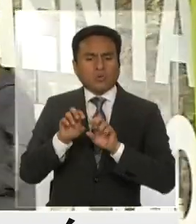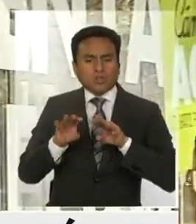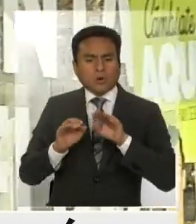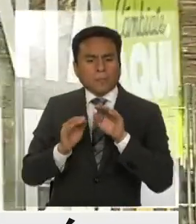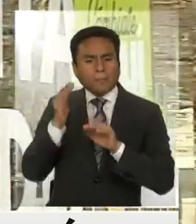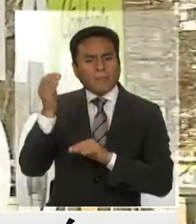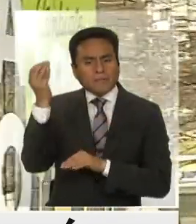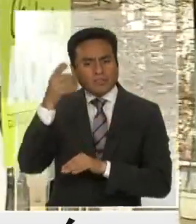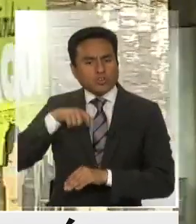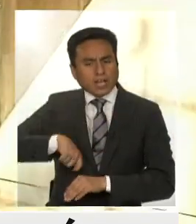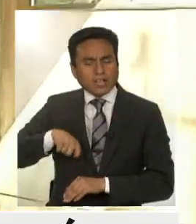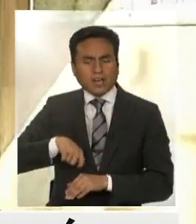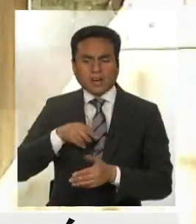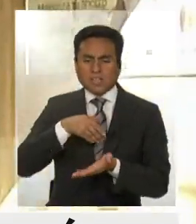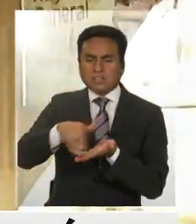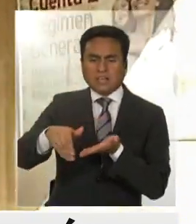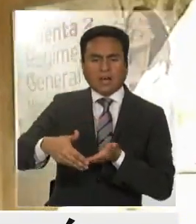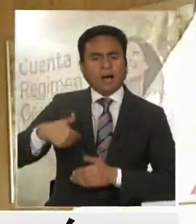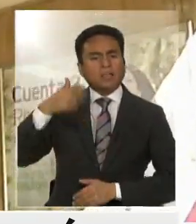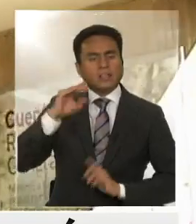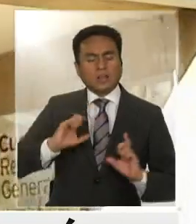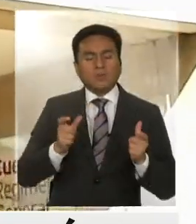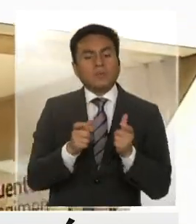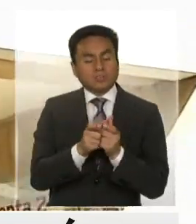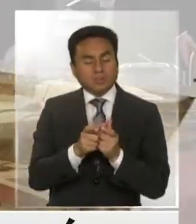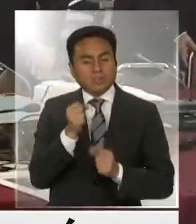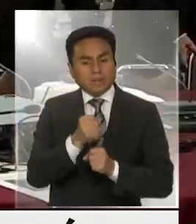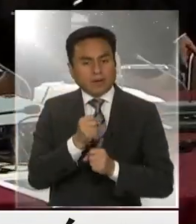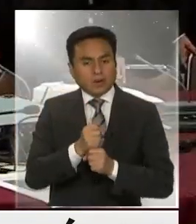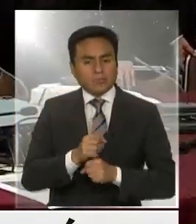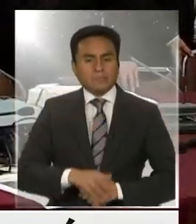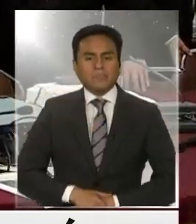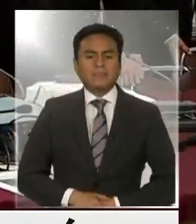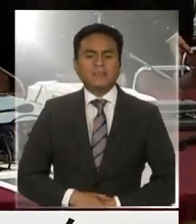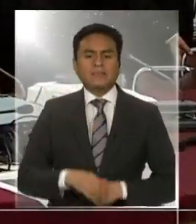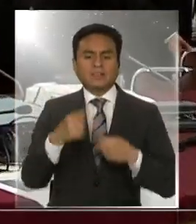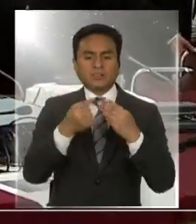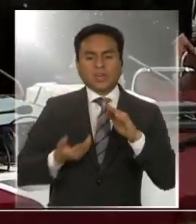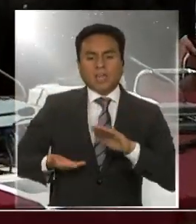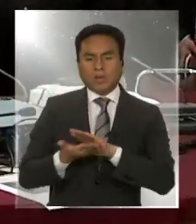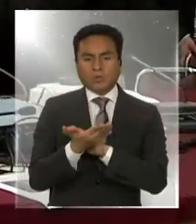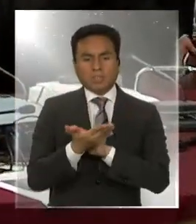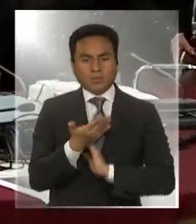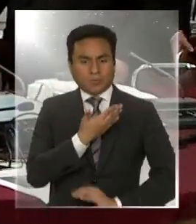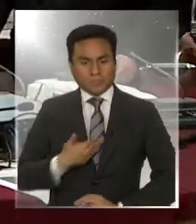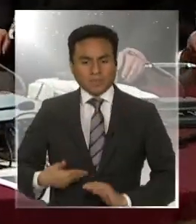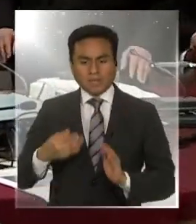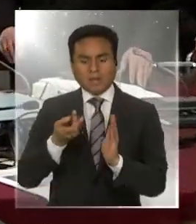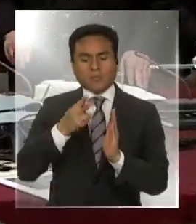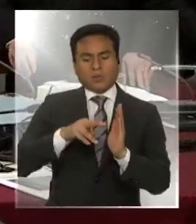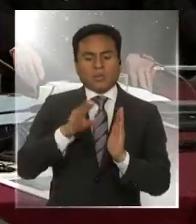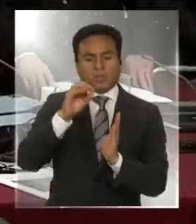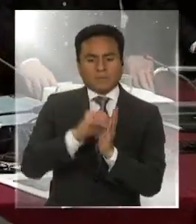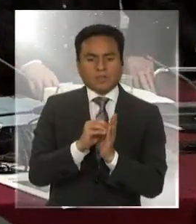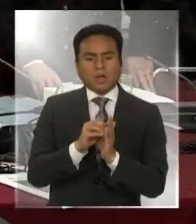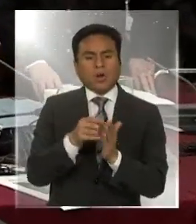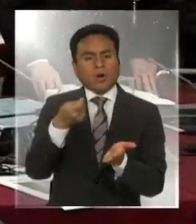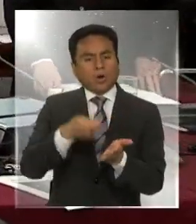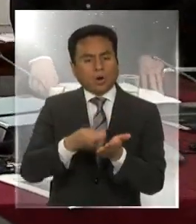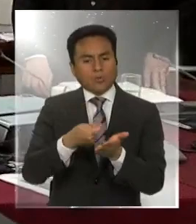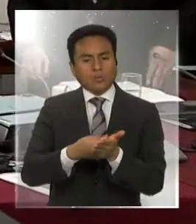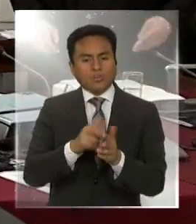previsional, fueron rechazadas anteriormente en la Comisión de Trabajo. La indicación del Ejecutivo repone los famosos cobros que se hacen